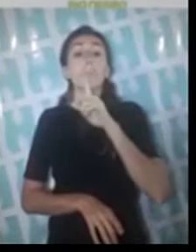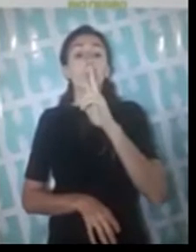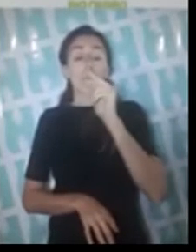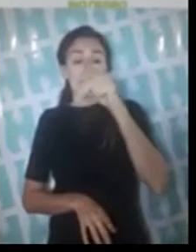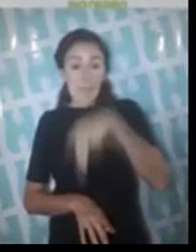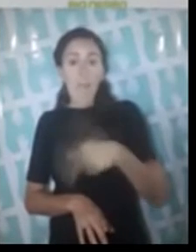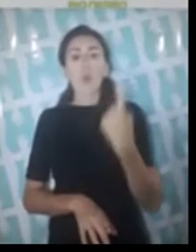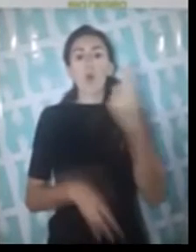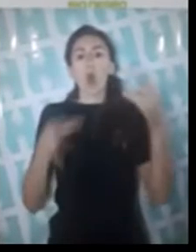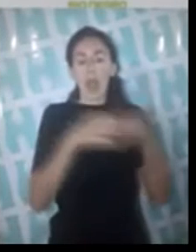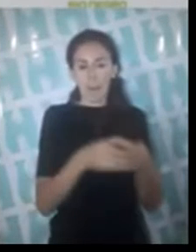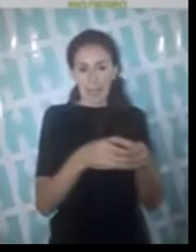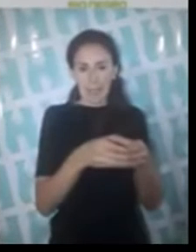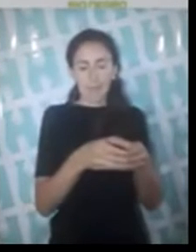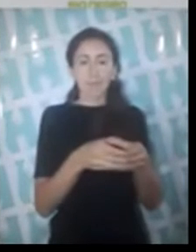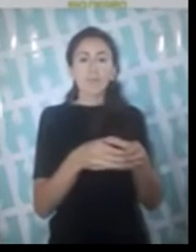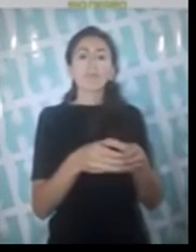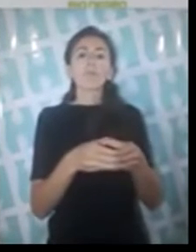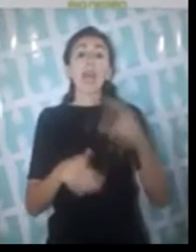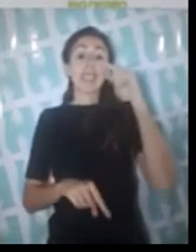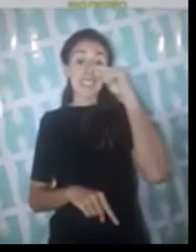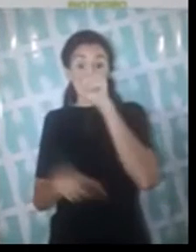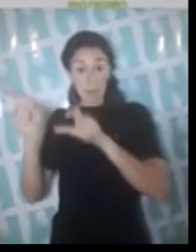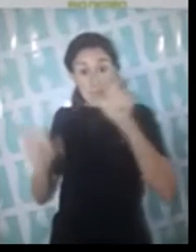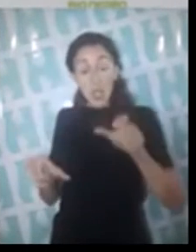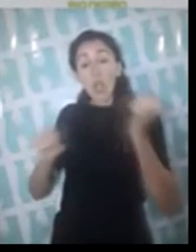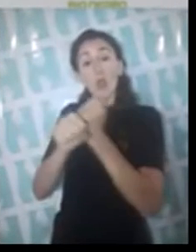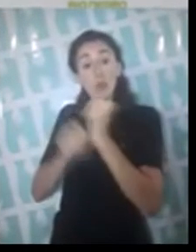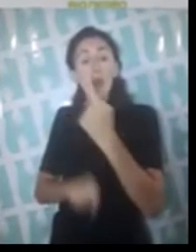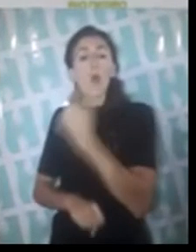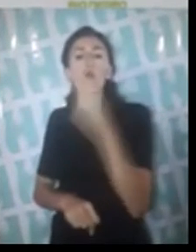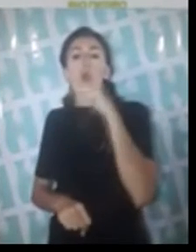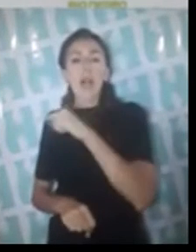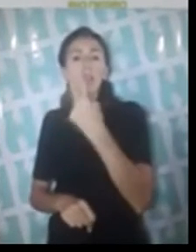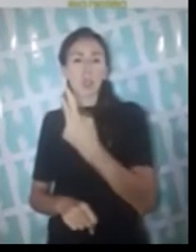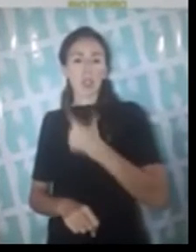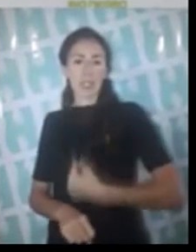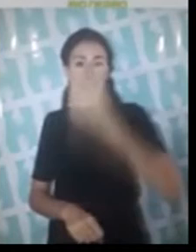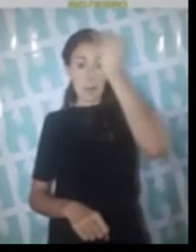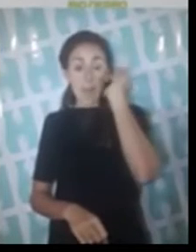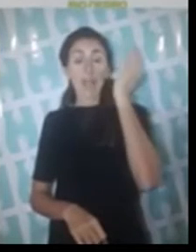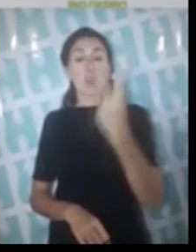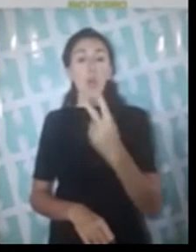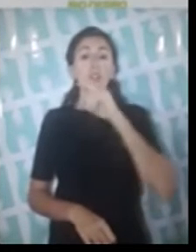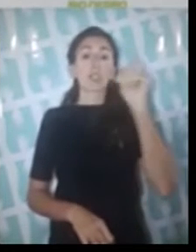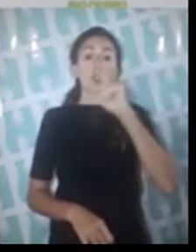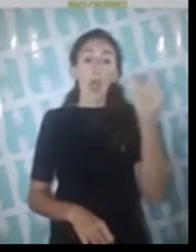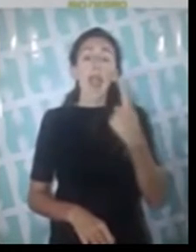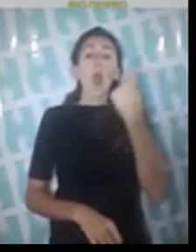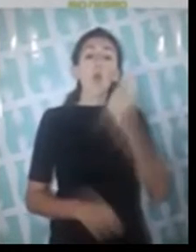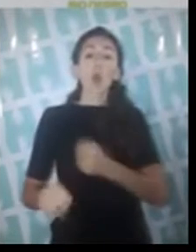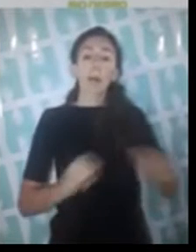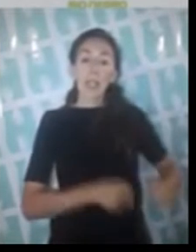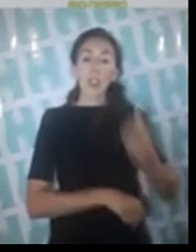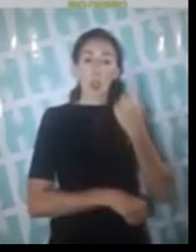Marque. Y se confirmaron 7 pacientes, 1 en Allen, 2 en Chimpay, 2 en Choele, 1 en Bariloche y 1 en La